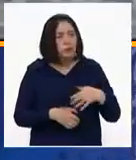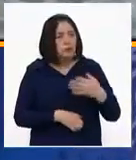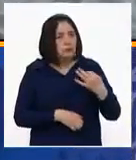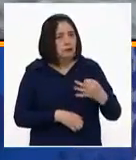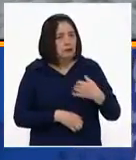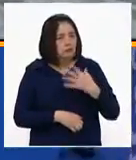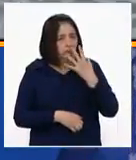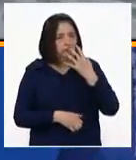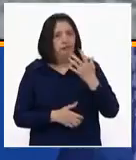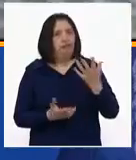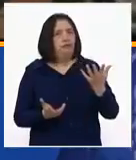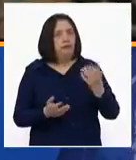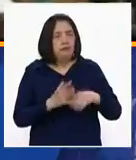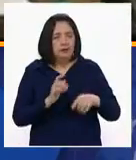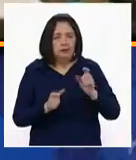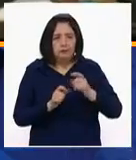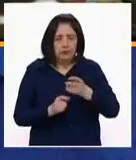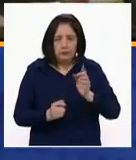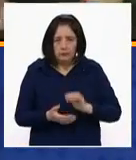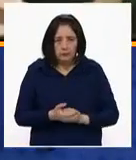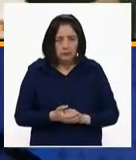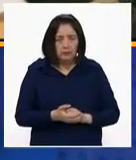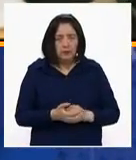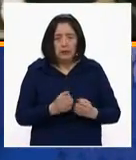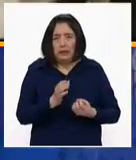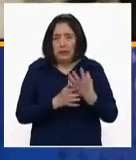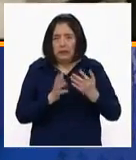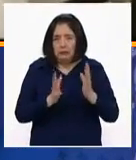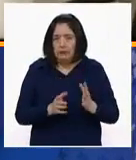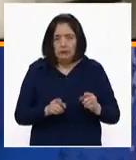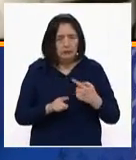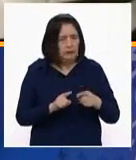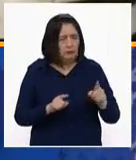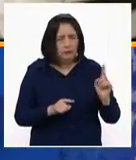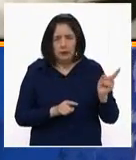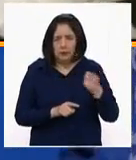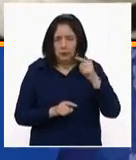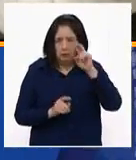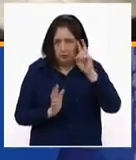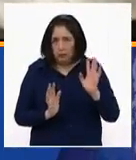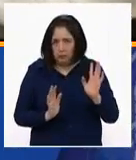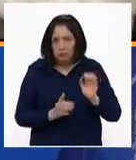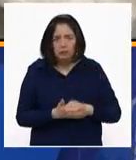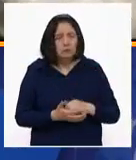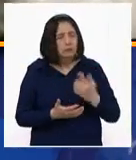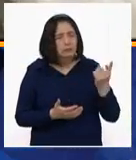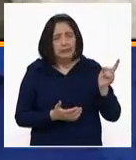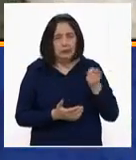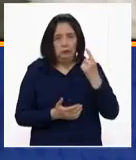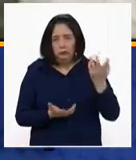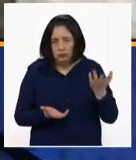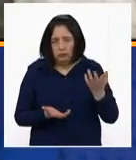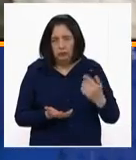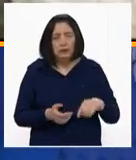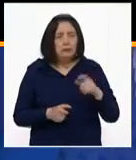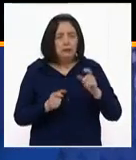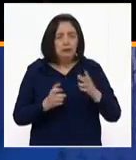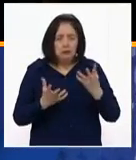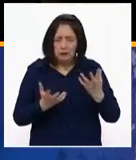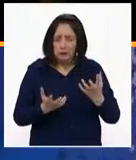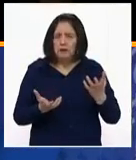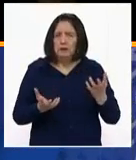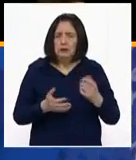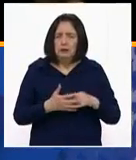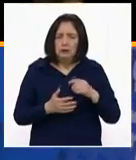realmente indignantes para la ciudadanía arequipeña, pero en realidad para todo el país, para todo ciudadano que siga